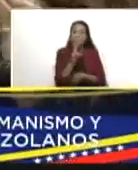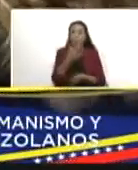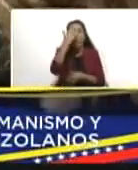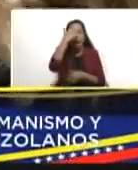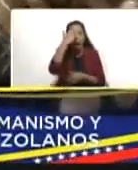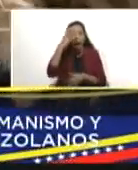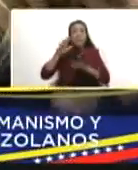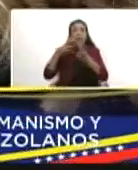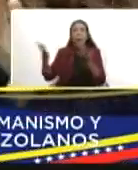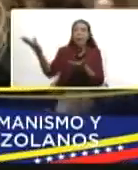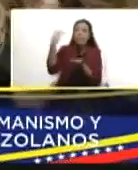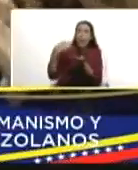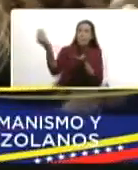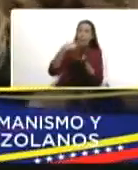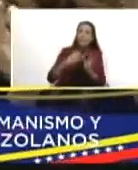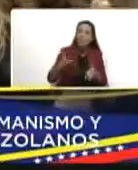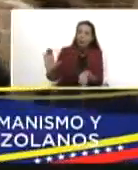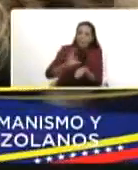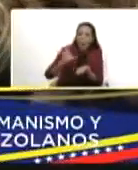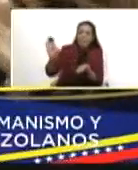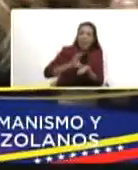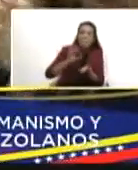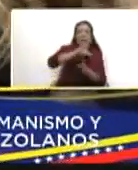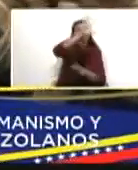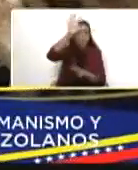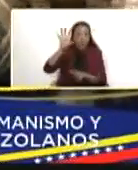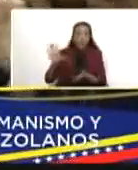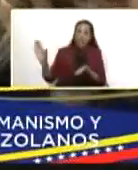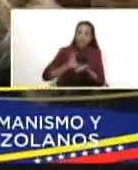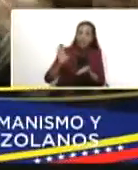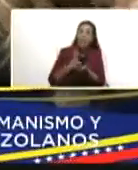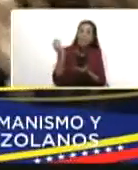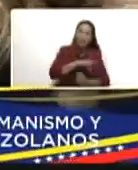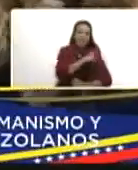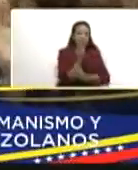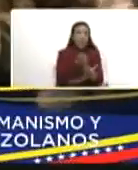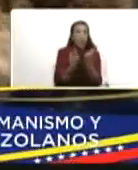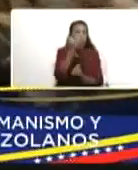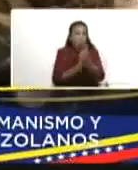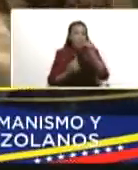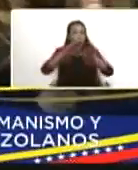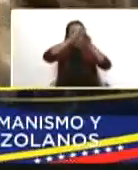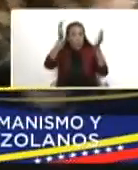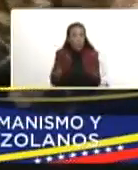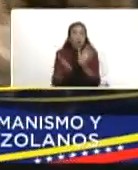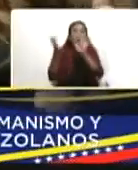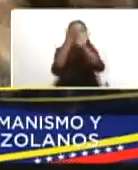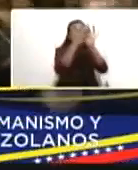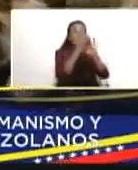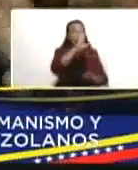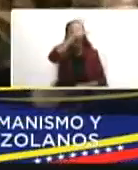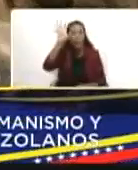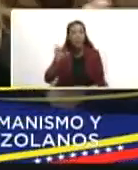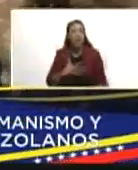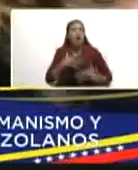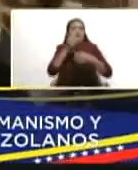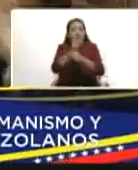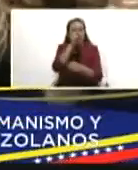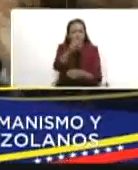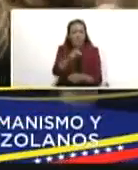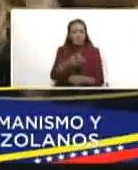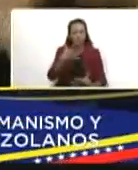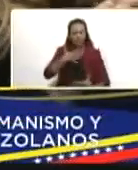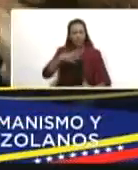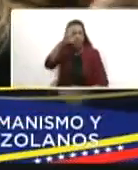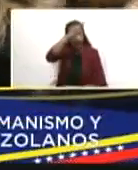a traer las inversiones y atraer la fuerza económica del mundo Alex confío en ti